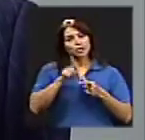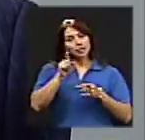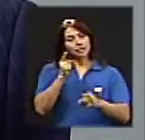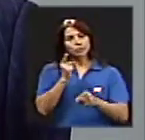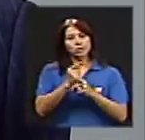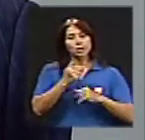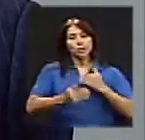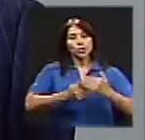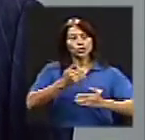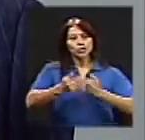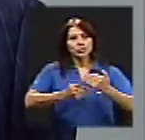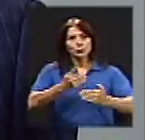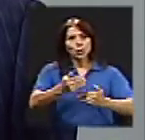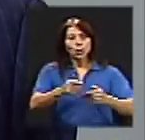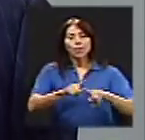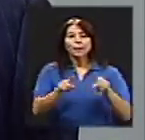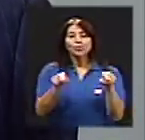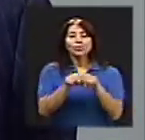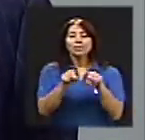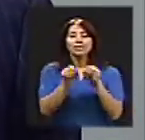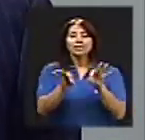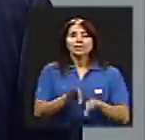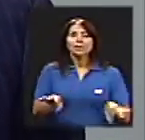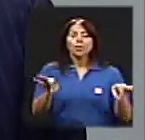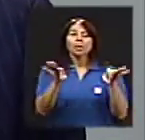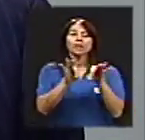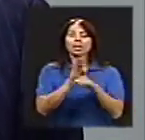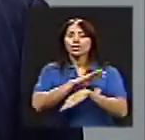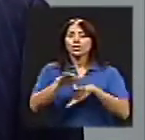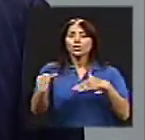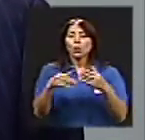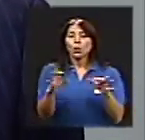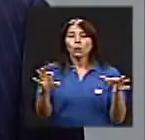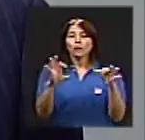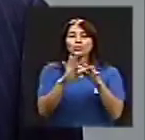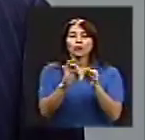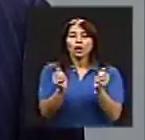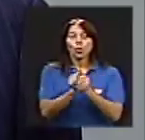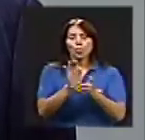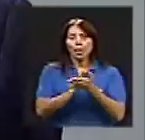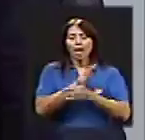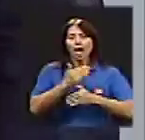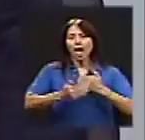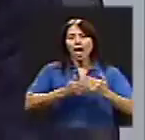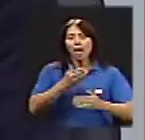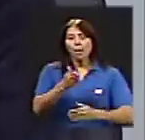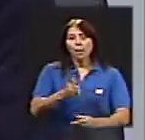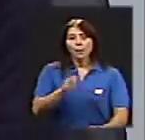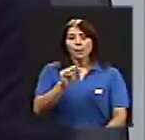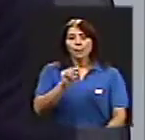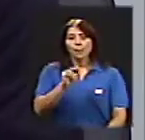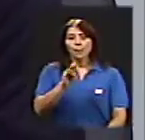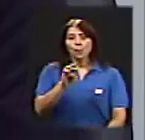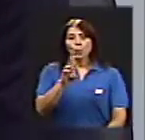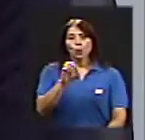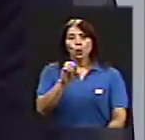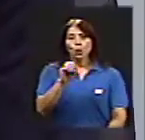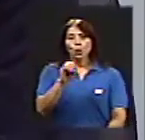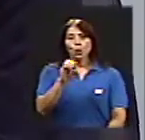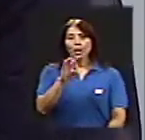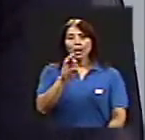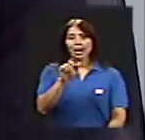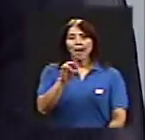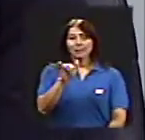todo lo que tiene que ver con la burocracia en general. Y con ese general le decimos a las amigas y